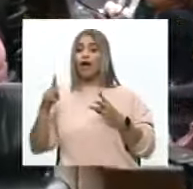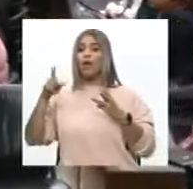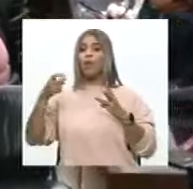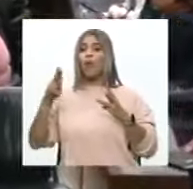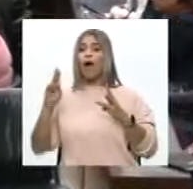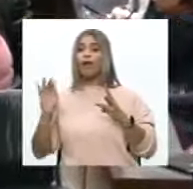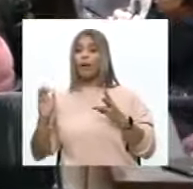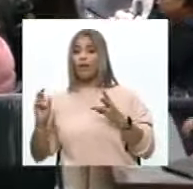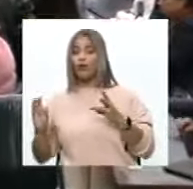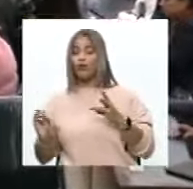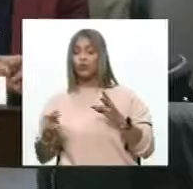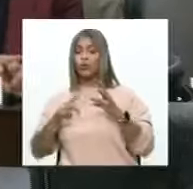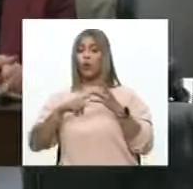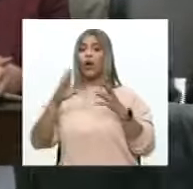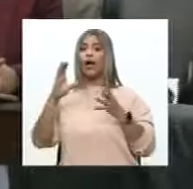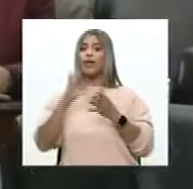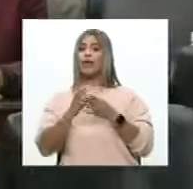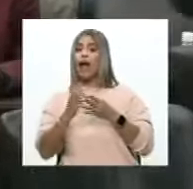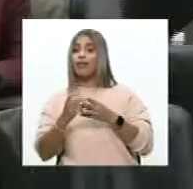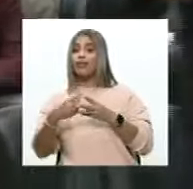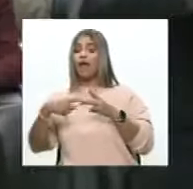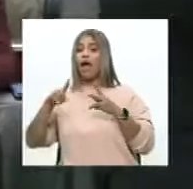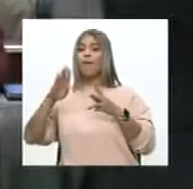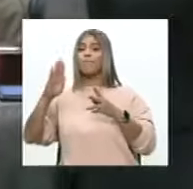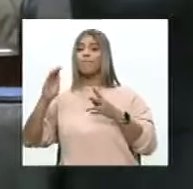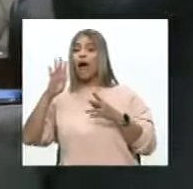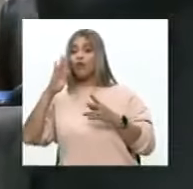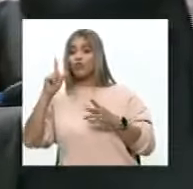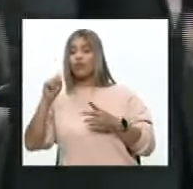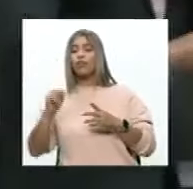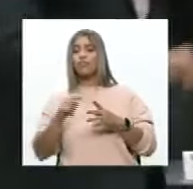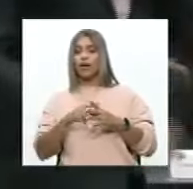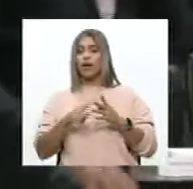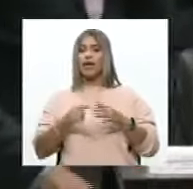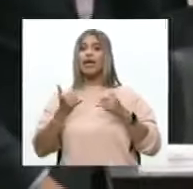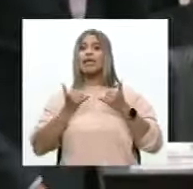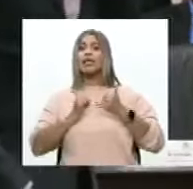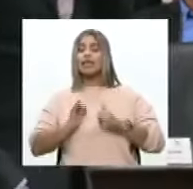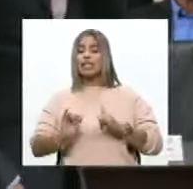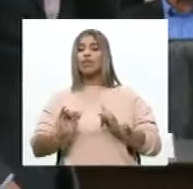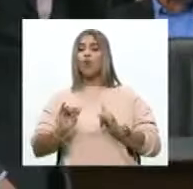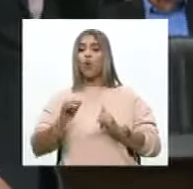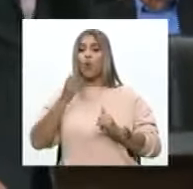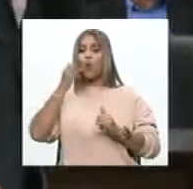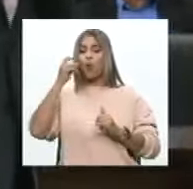Huaycamacuto, Catia y Abaruta, por cierto, hijo de Huaycaipuro,